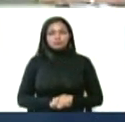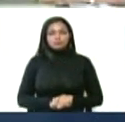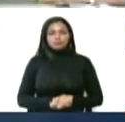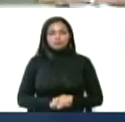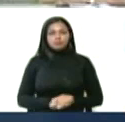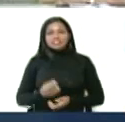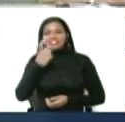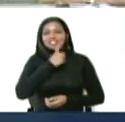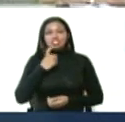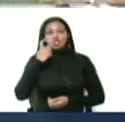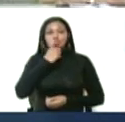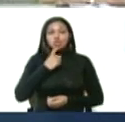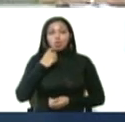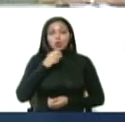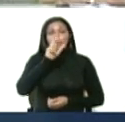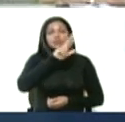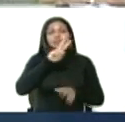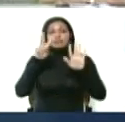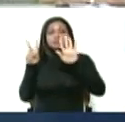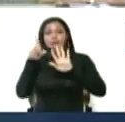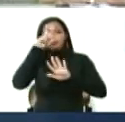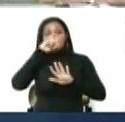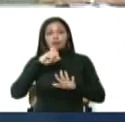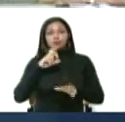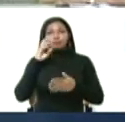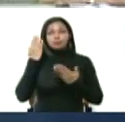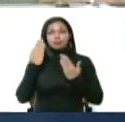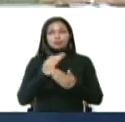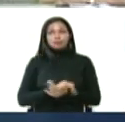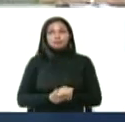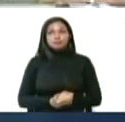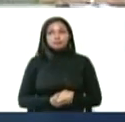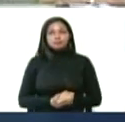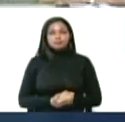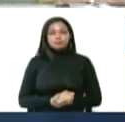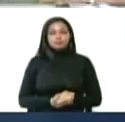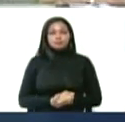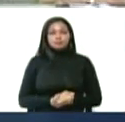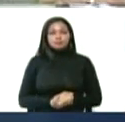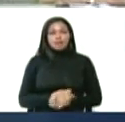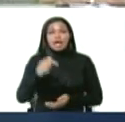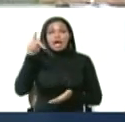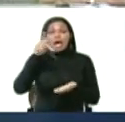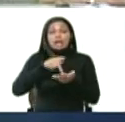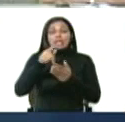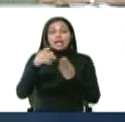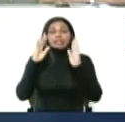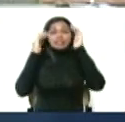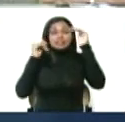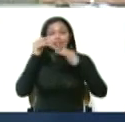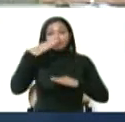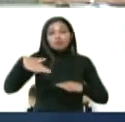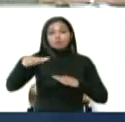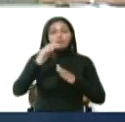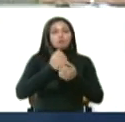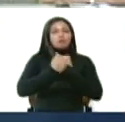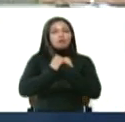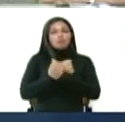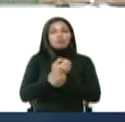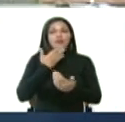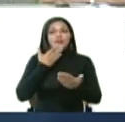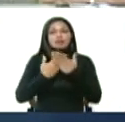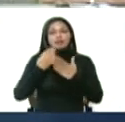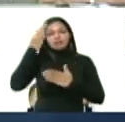Odontólogo, un odontólogo de 37 años, mira, que están aquí atendiendo a nuestro pueblo con amor. Gracias,